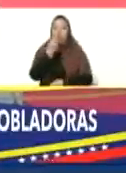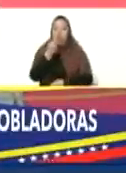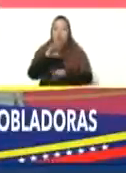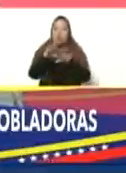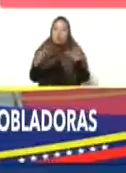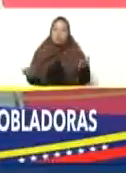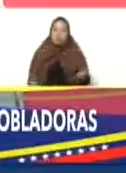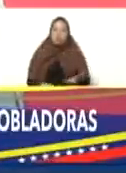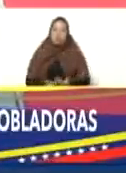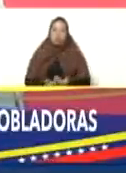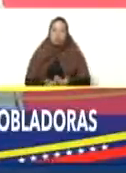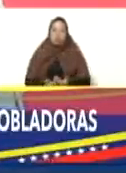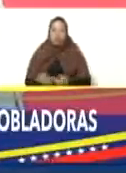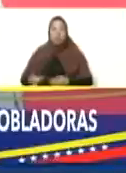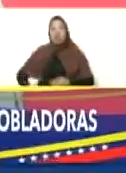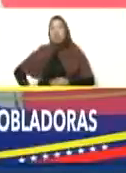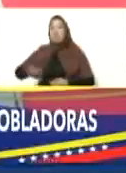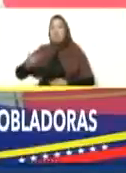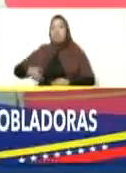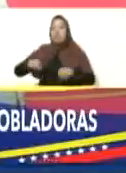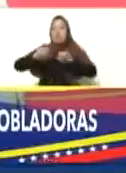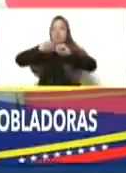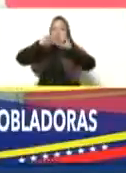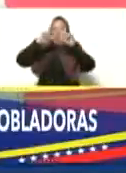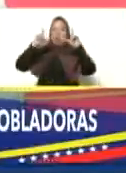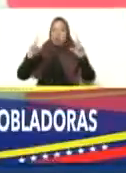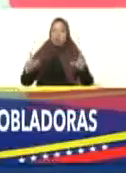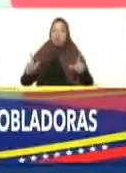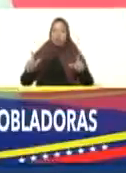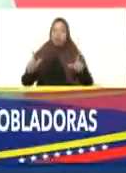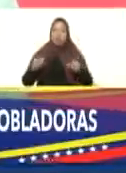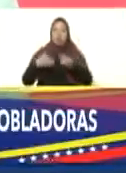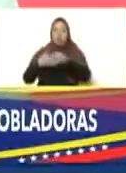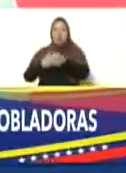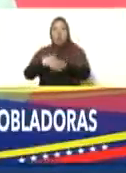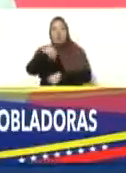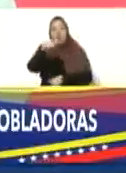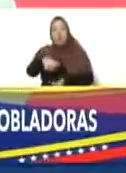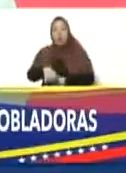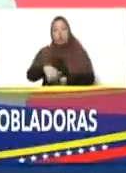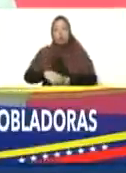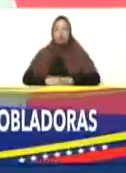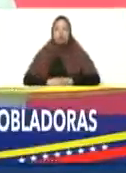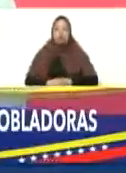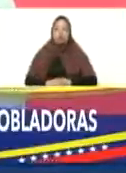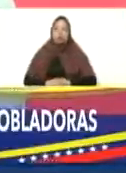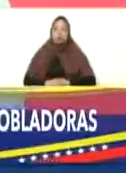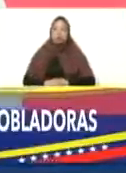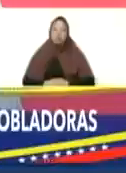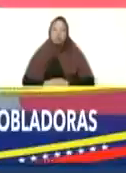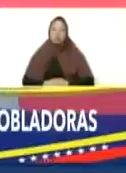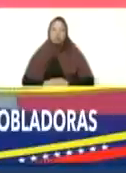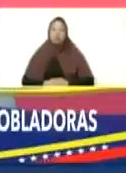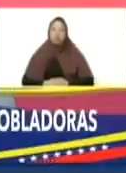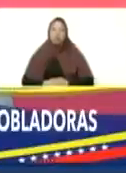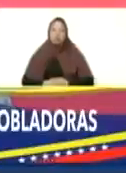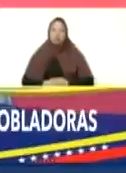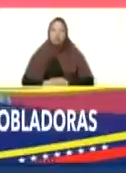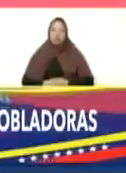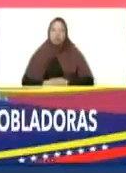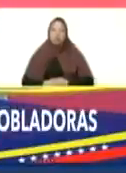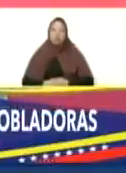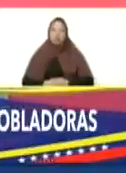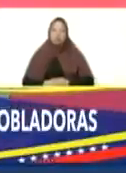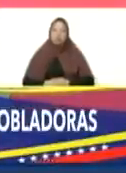mundo es impresionante el impacto que tiene en la escasez de productos hoy en la carestía